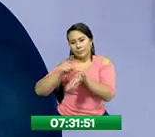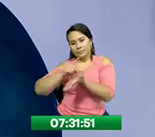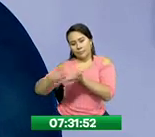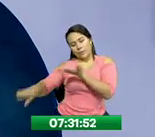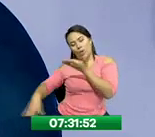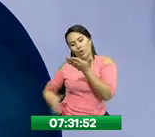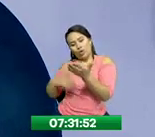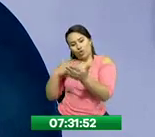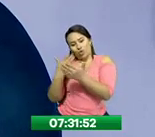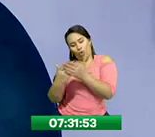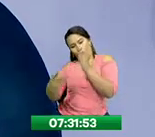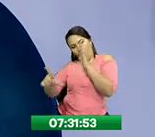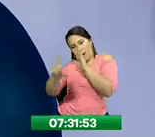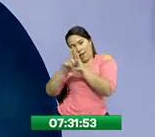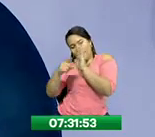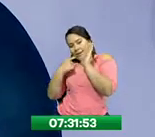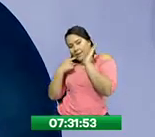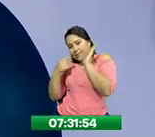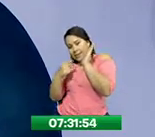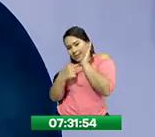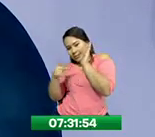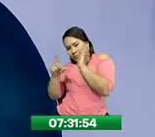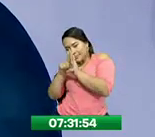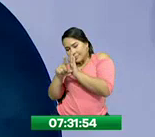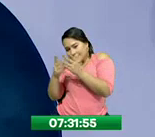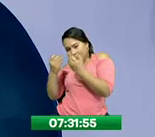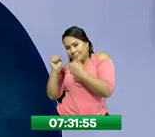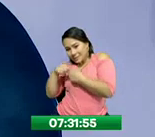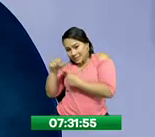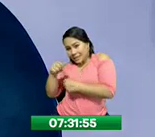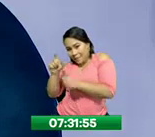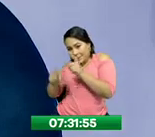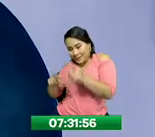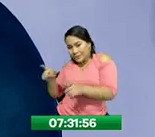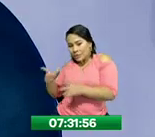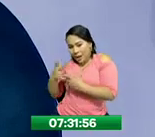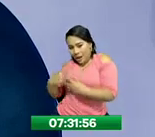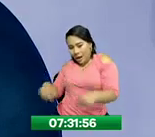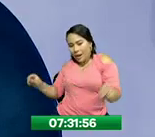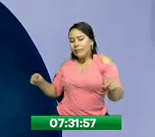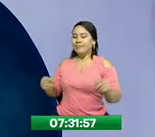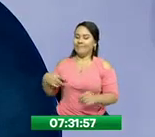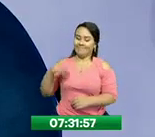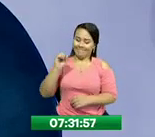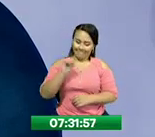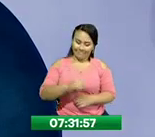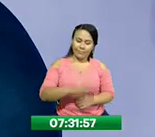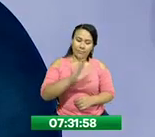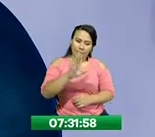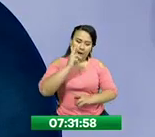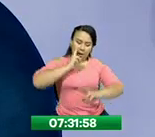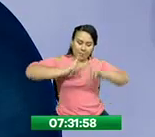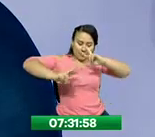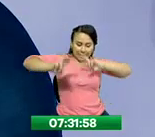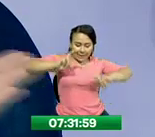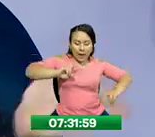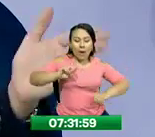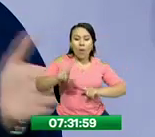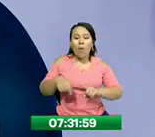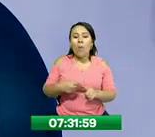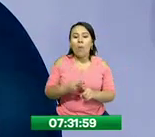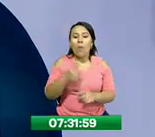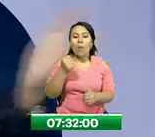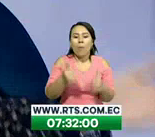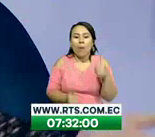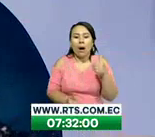haberes bajo la ley y como la ley lo determina. ¿Habrá salida entonces de trabajadores? Eso es algo que se tiene que analizar el rato que ya se defina cuál es